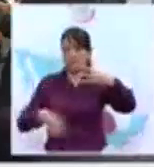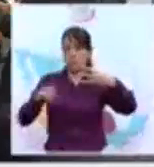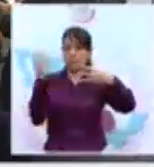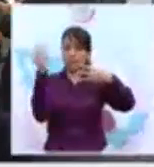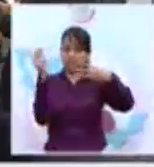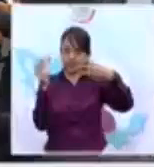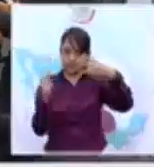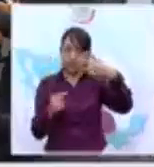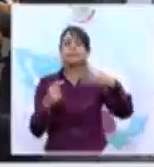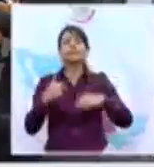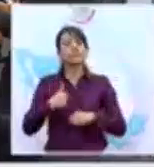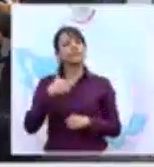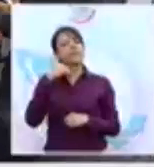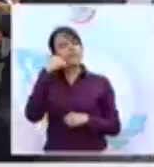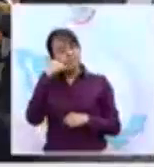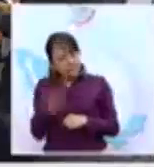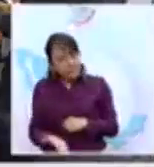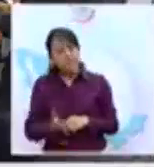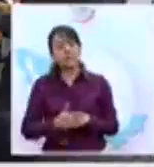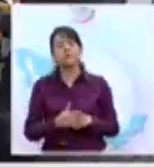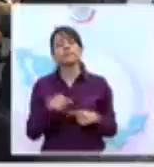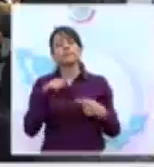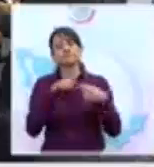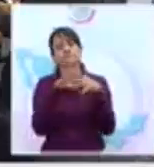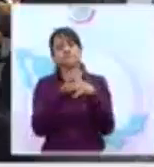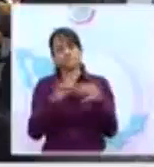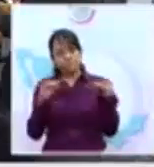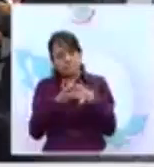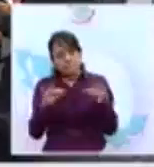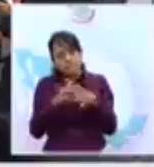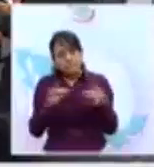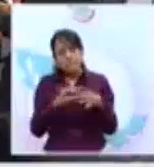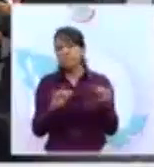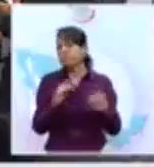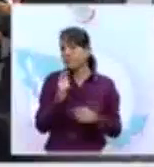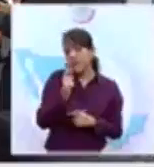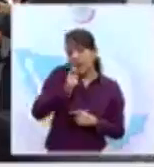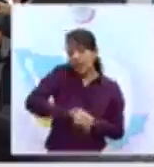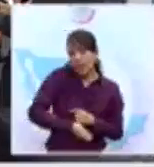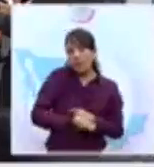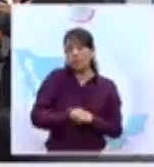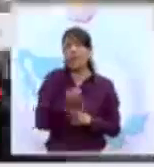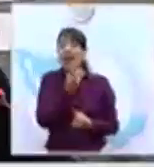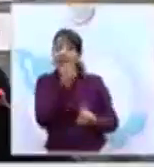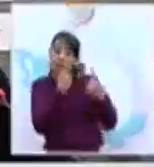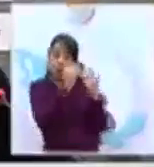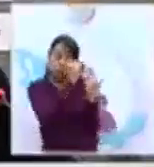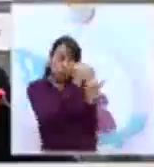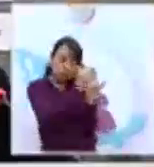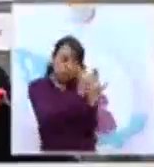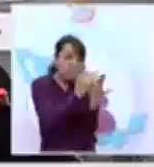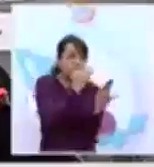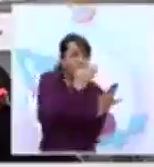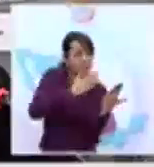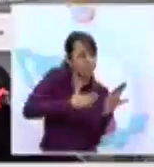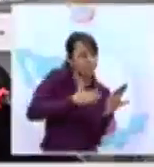rigurosidad técnica con indicadores pertinentes. Ya vemos el peligro de tomar ciertos indicadores que nos den un panorama